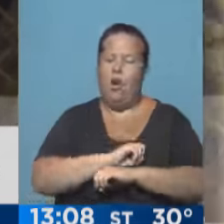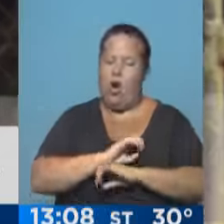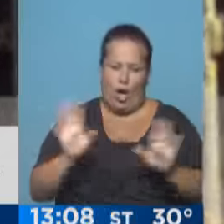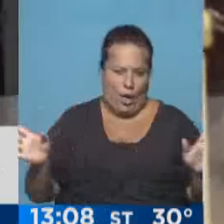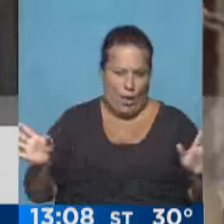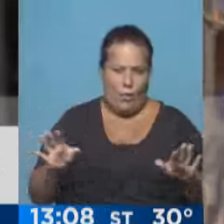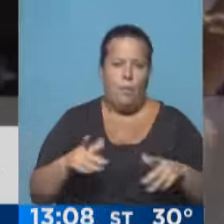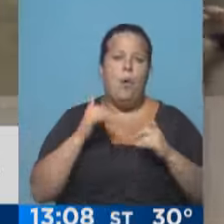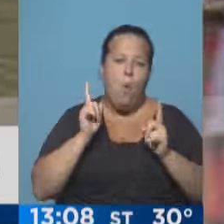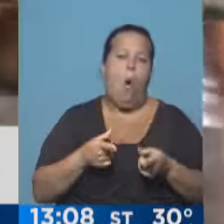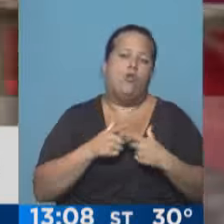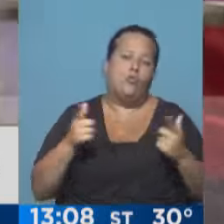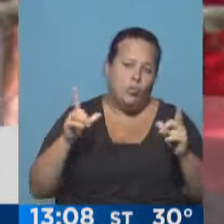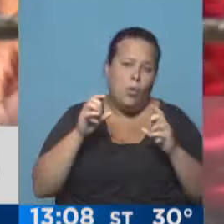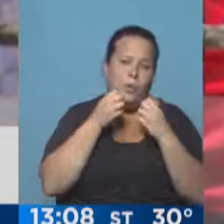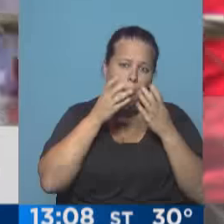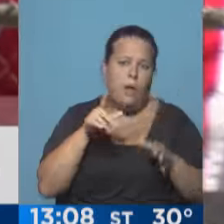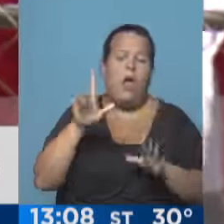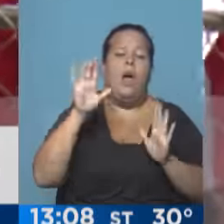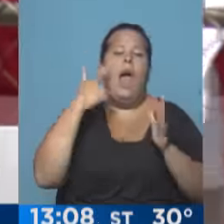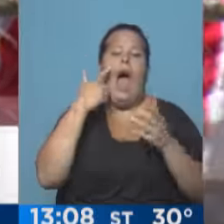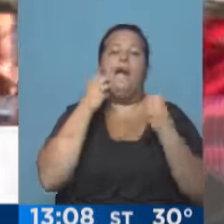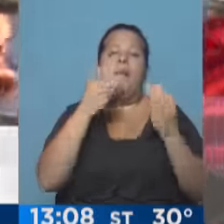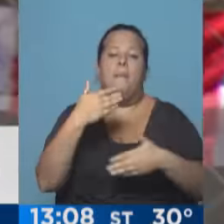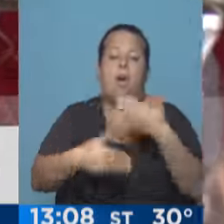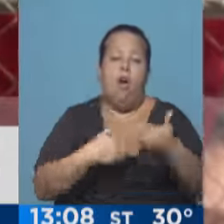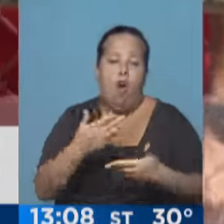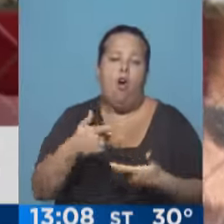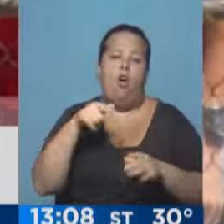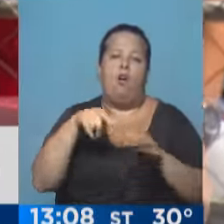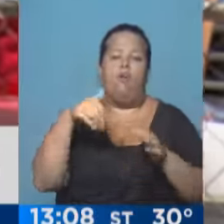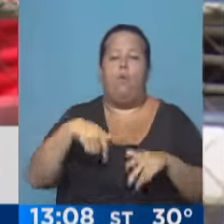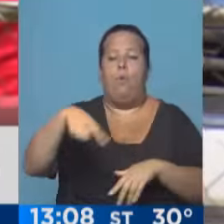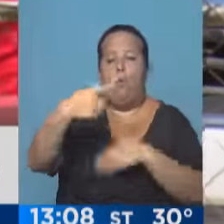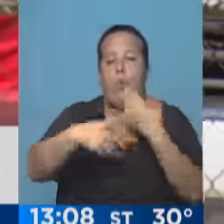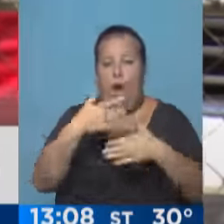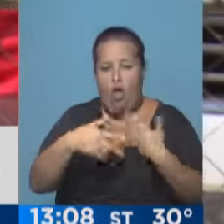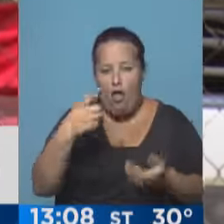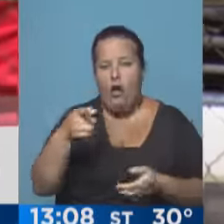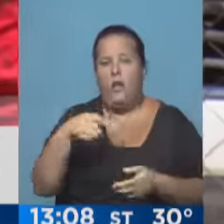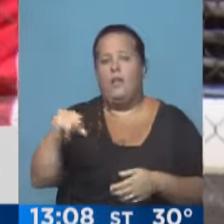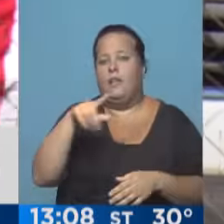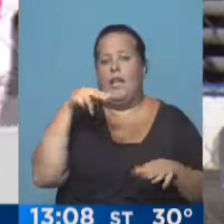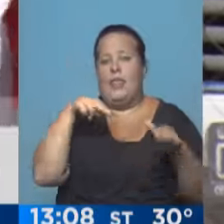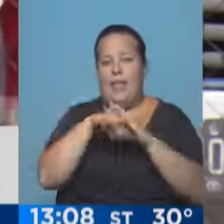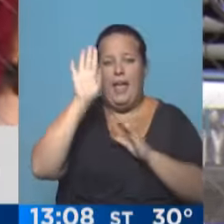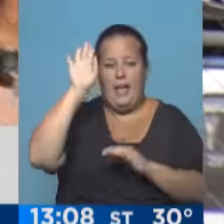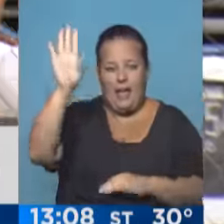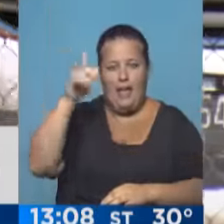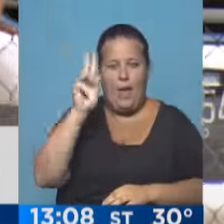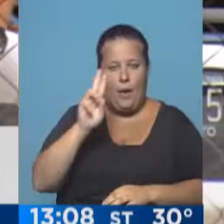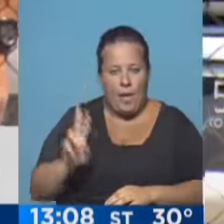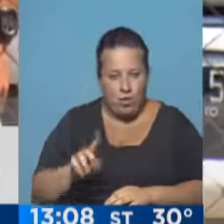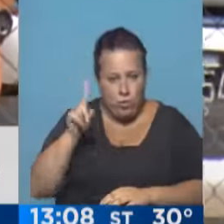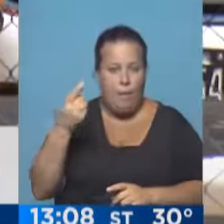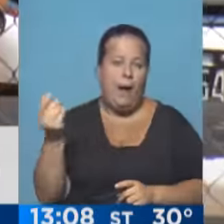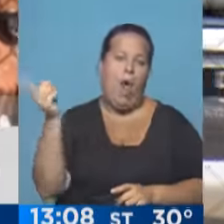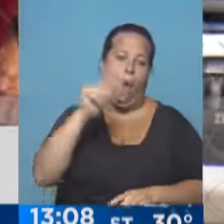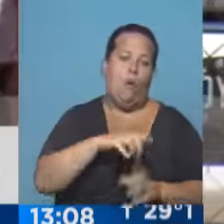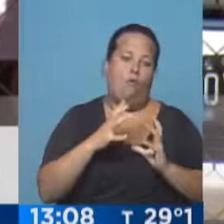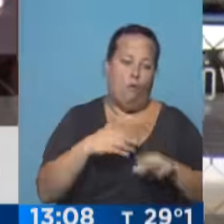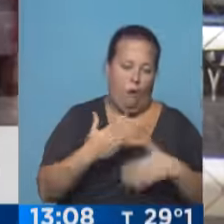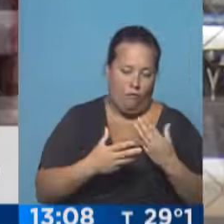desgracia con suerte. Veremos la recuperación que le demanda a los futbolistas que quedaron internados en Venezuela para volver al